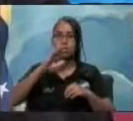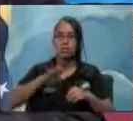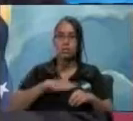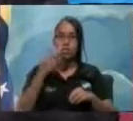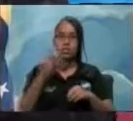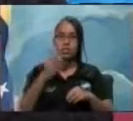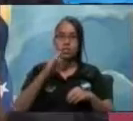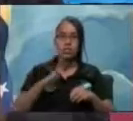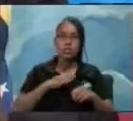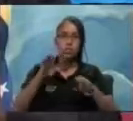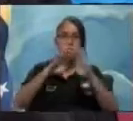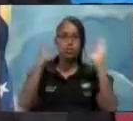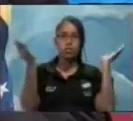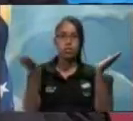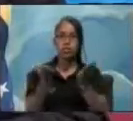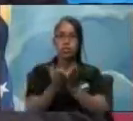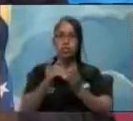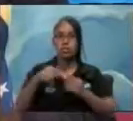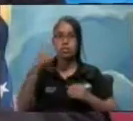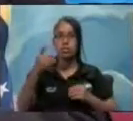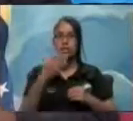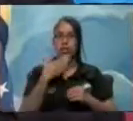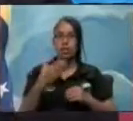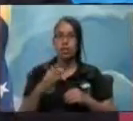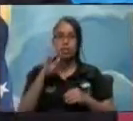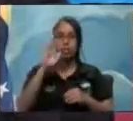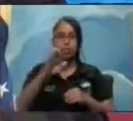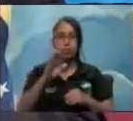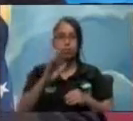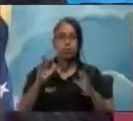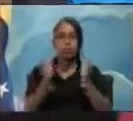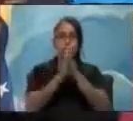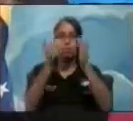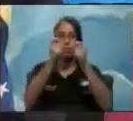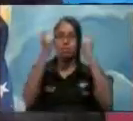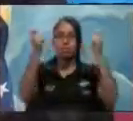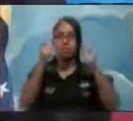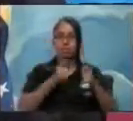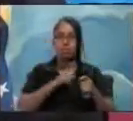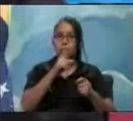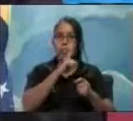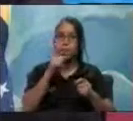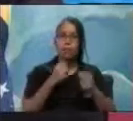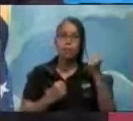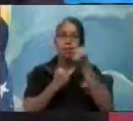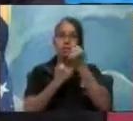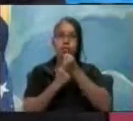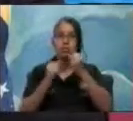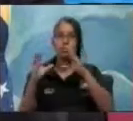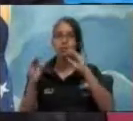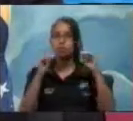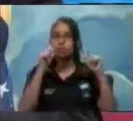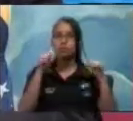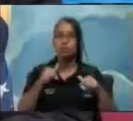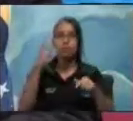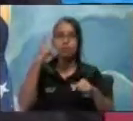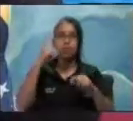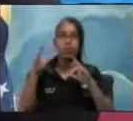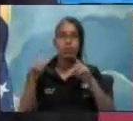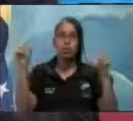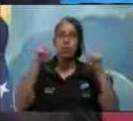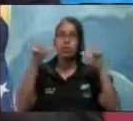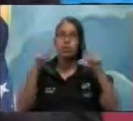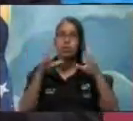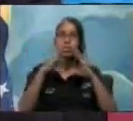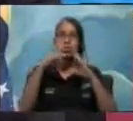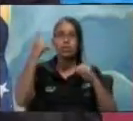la humanidad, el pueblo, cuando piden, aleluya, y no abren su portal, no abren aquí para que vean los matutinos? Ahí usted está cerrando